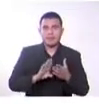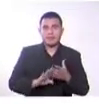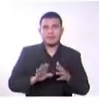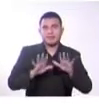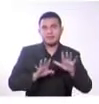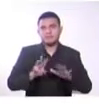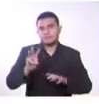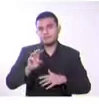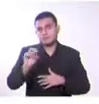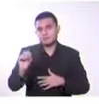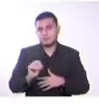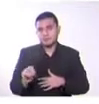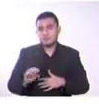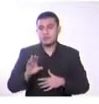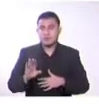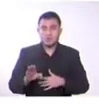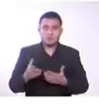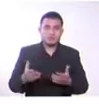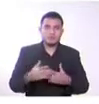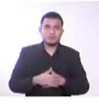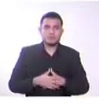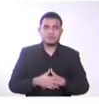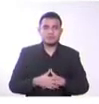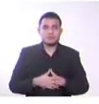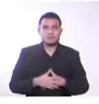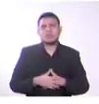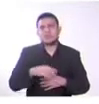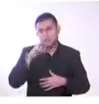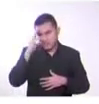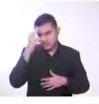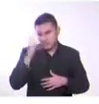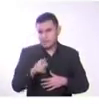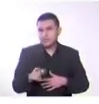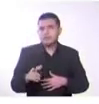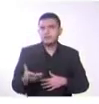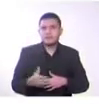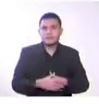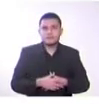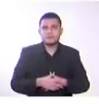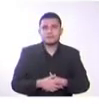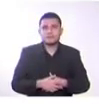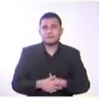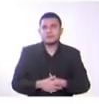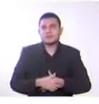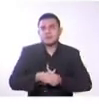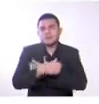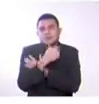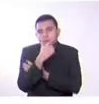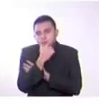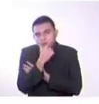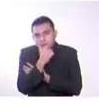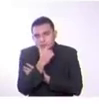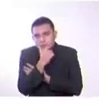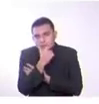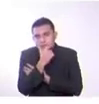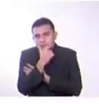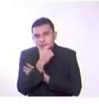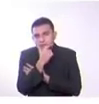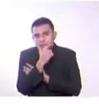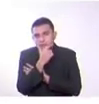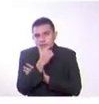13% sobre su consumo. ¿Qué nos indican estos datos, Candy? Es curioso ver cómo la persona